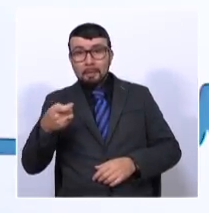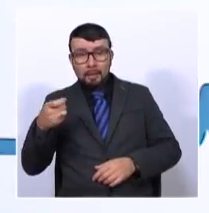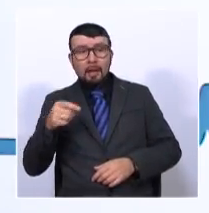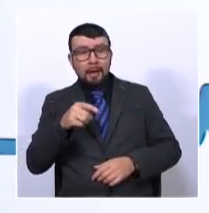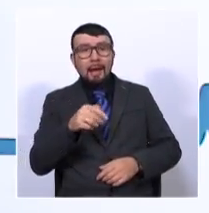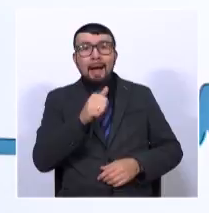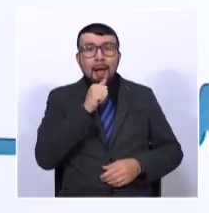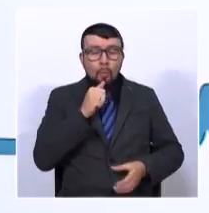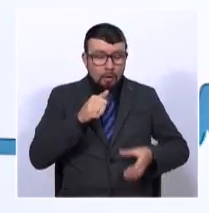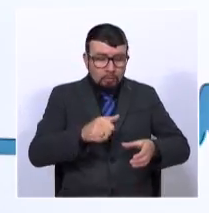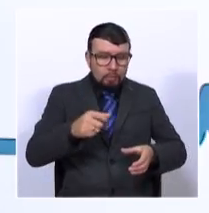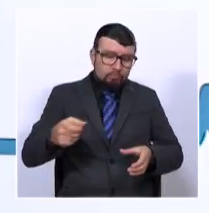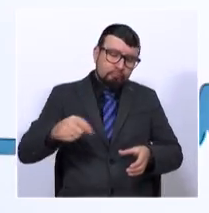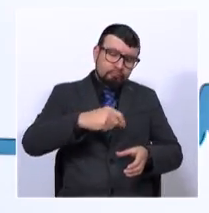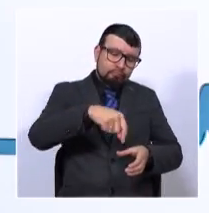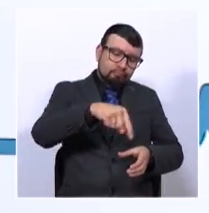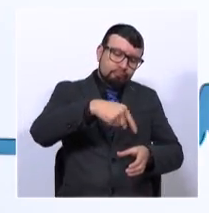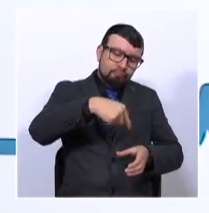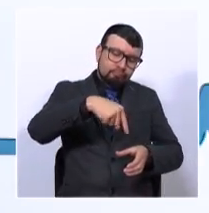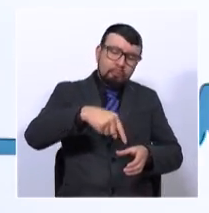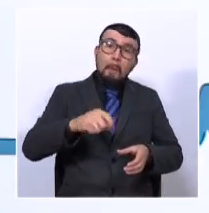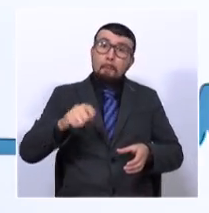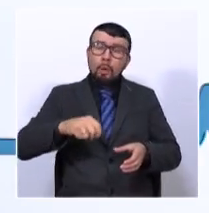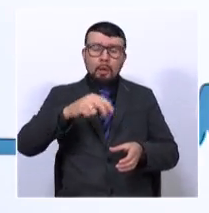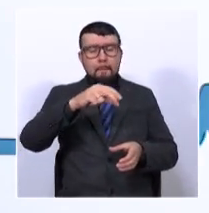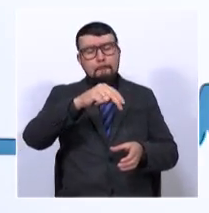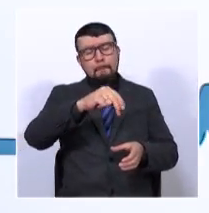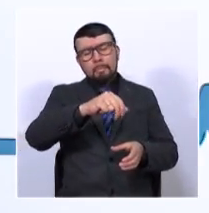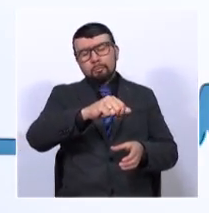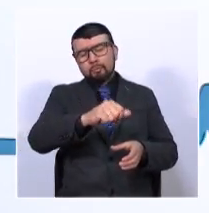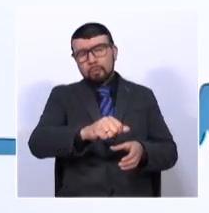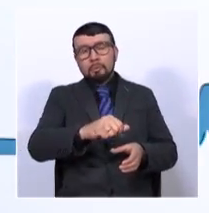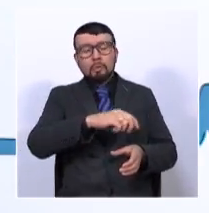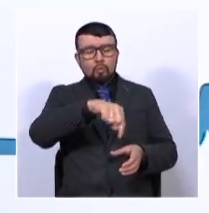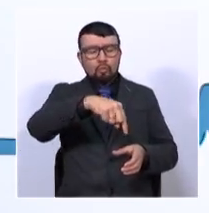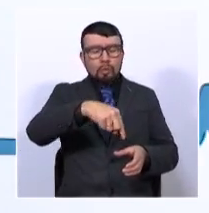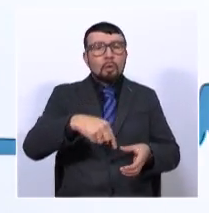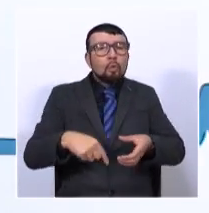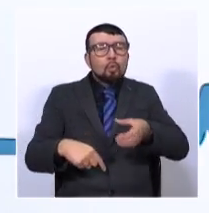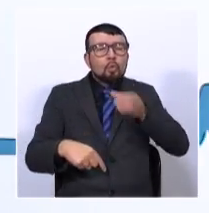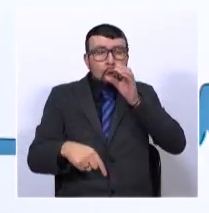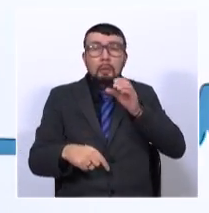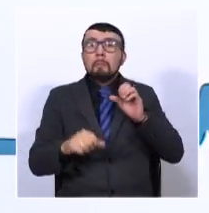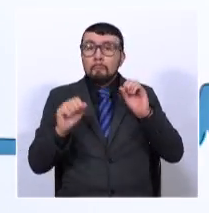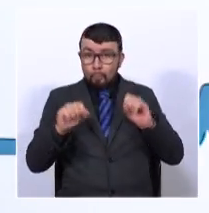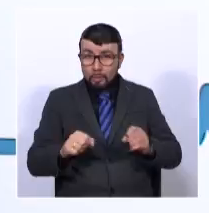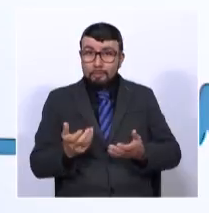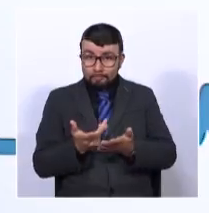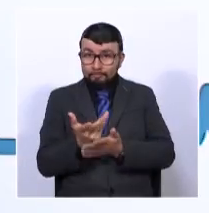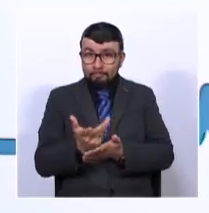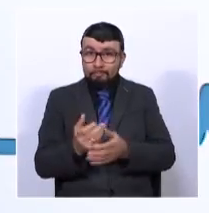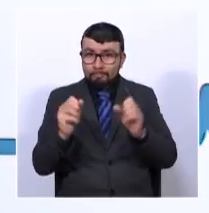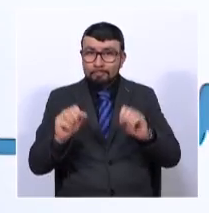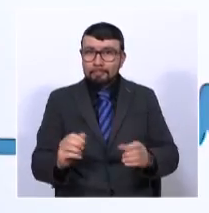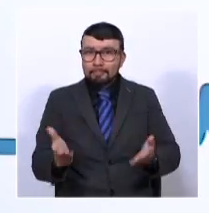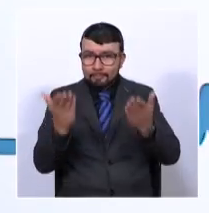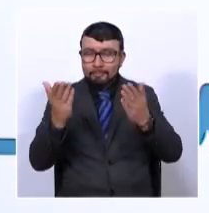agua y se le pueden agregar unas gotas de limón. Esa es una dosis indicada que pueden tomar.